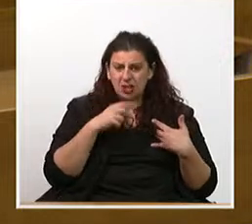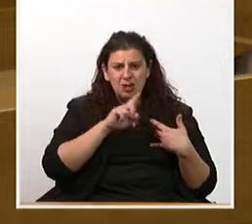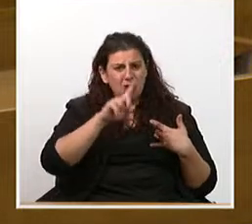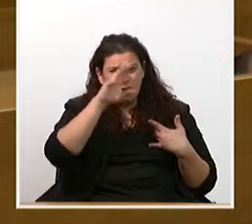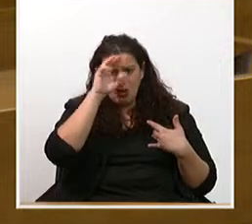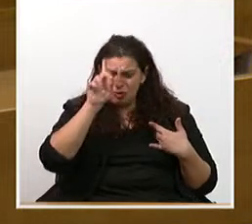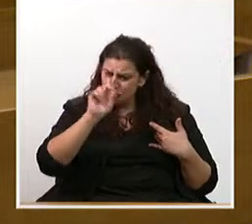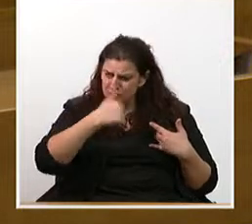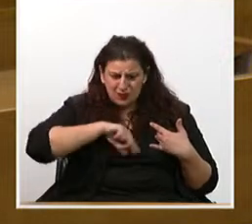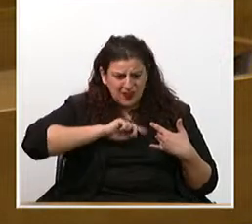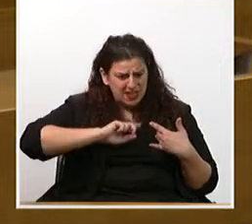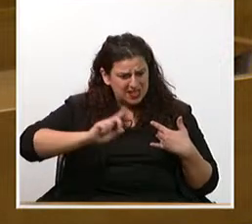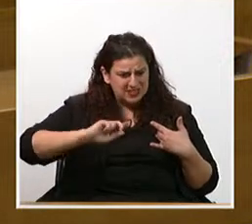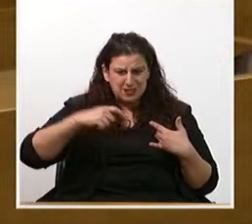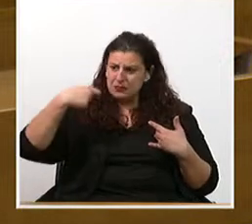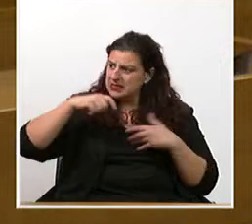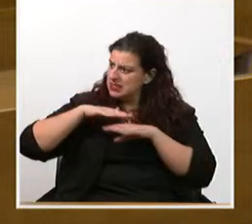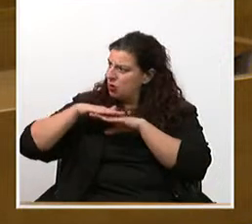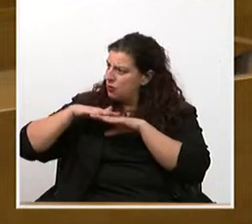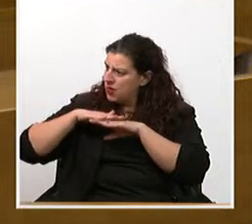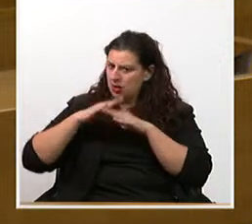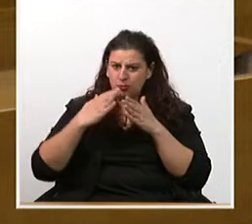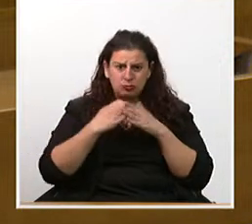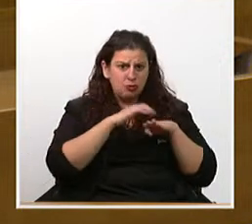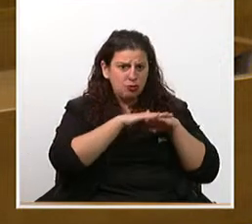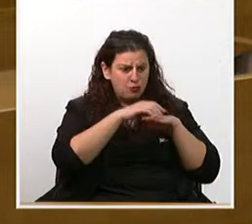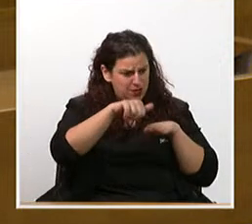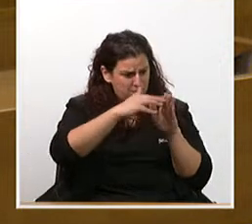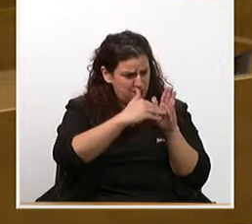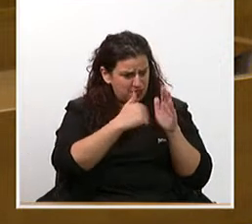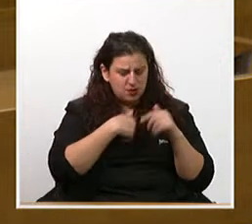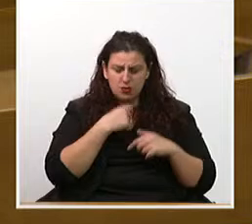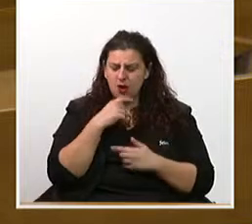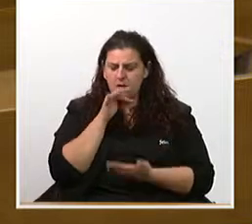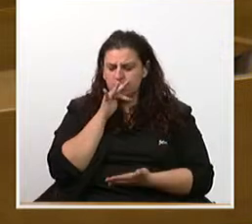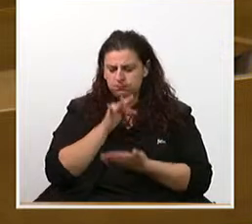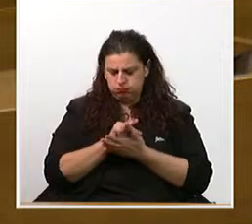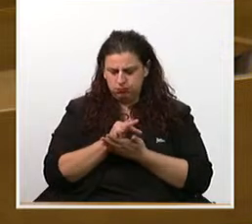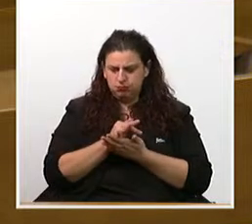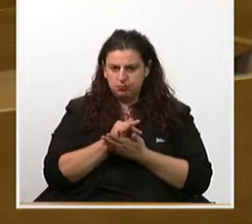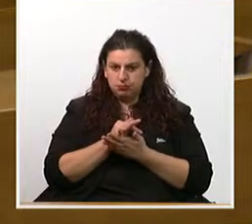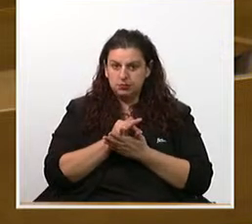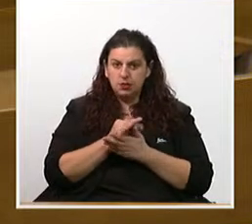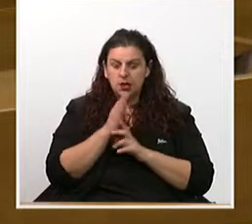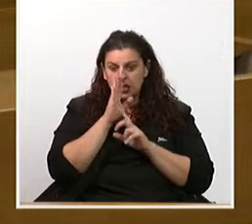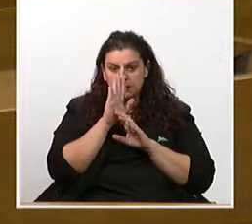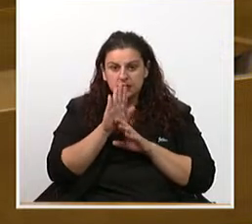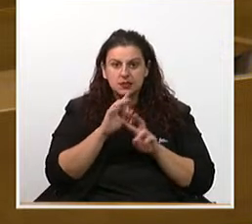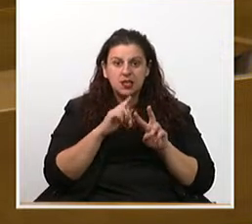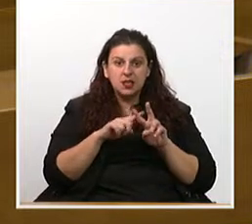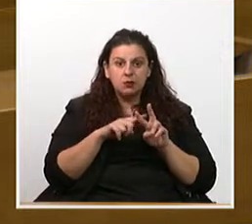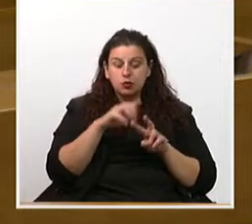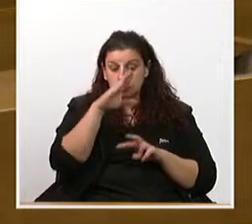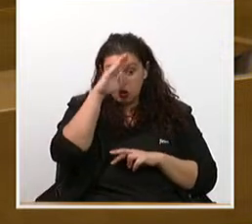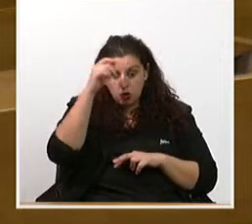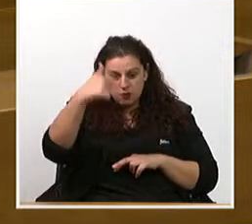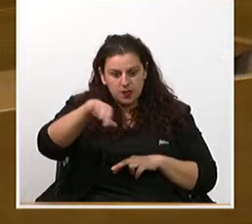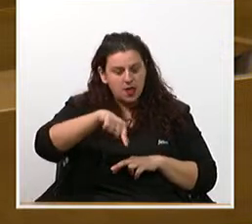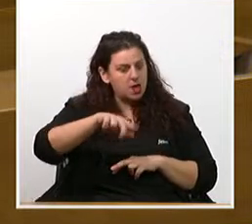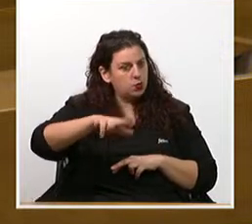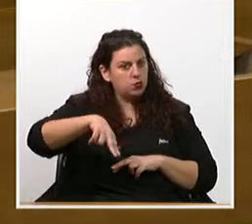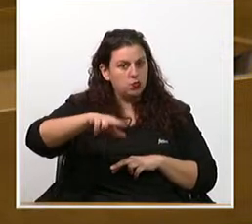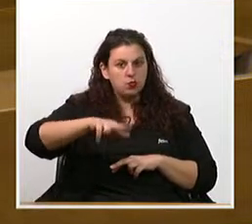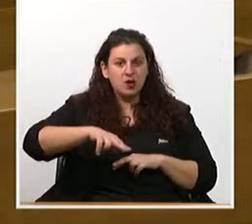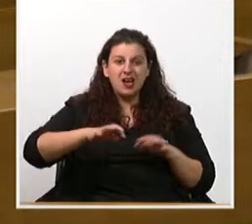presidente del gobierno y a todo el consell y yo les di mi palabra en nombre de vox de que no les olvidarías que nos